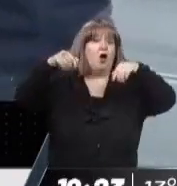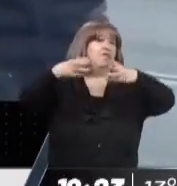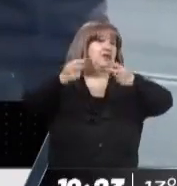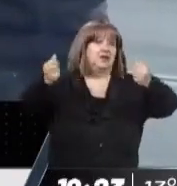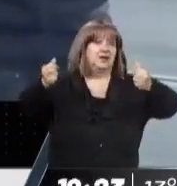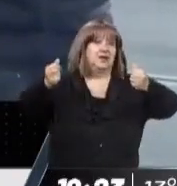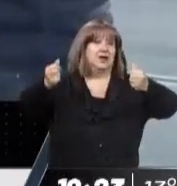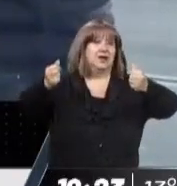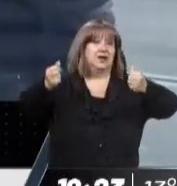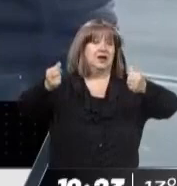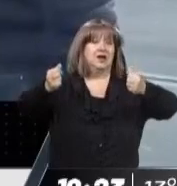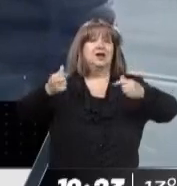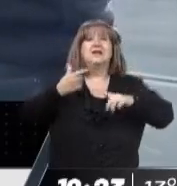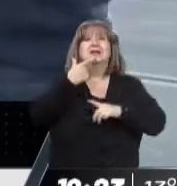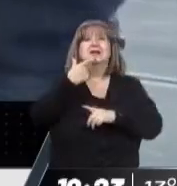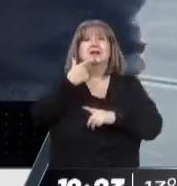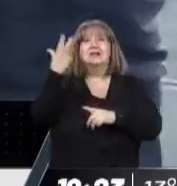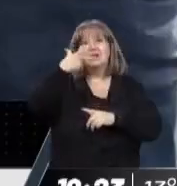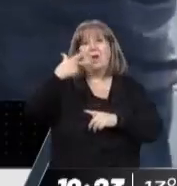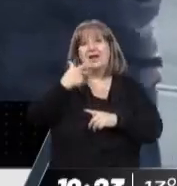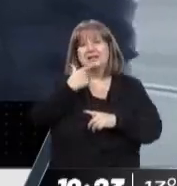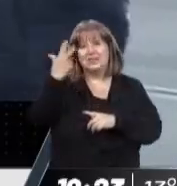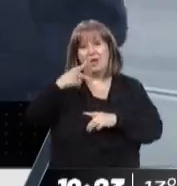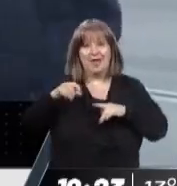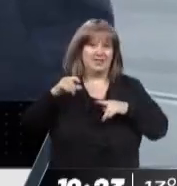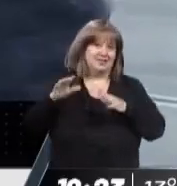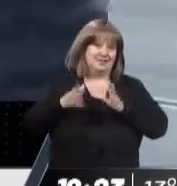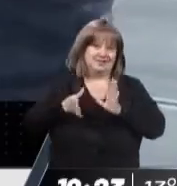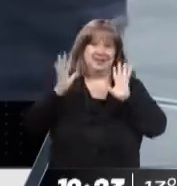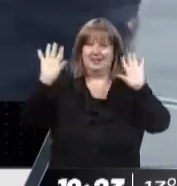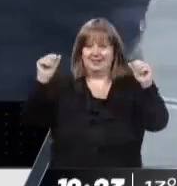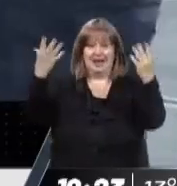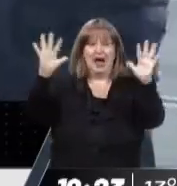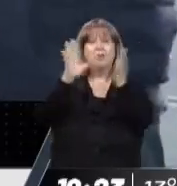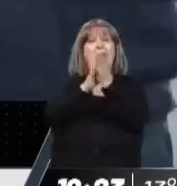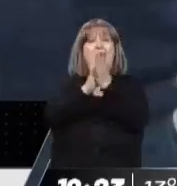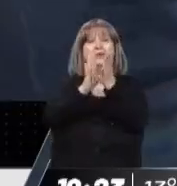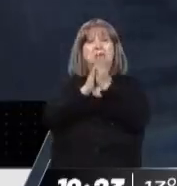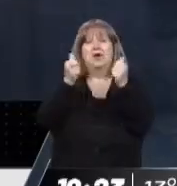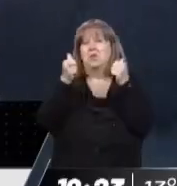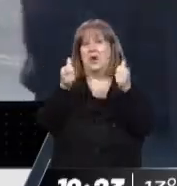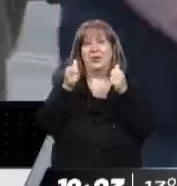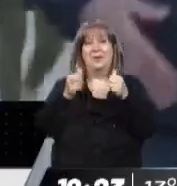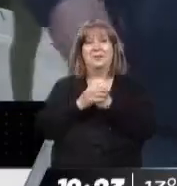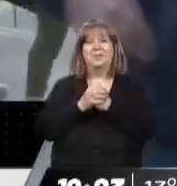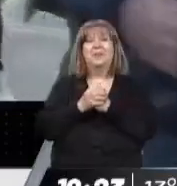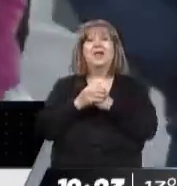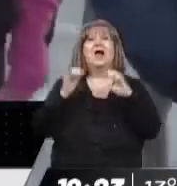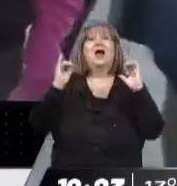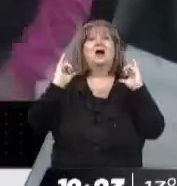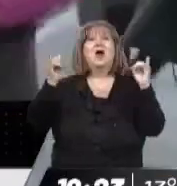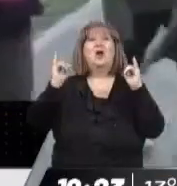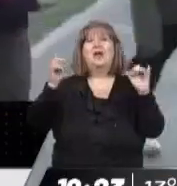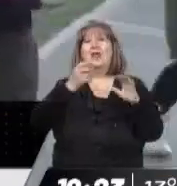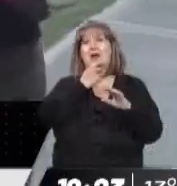acá? Sí, nos vamos para el shopping ahora. Para el shopping. Bueno, aplauso para todos ustedes que se han portado muy bien. Vamos. La juventud